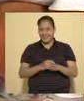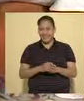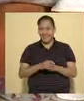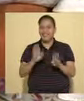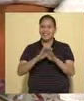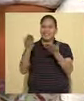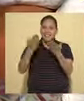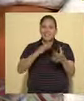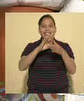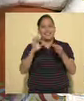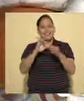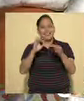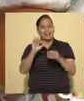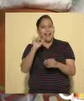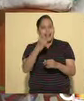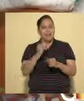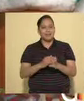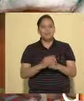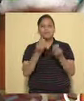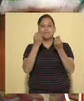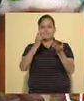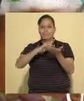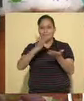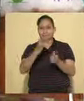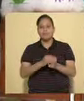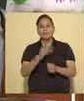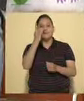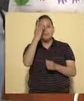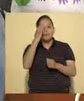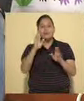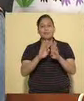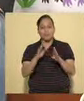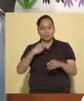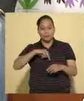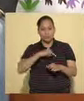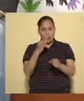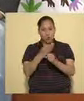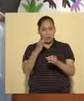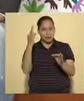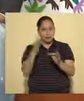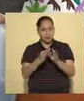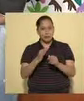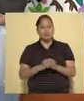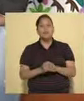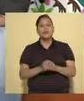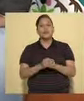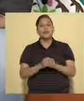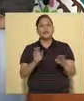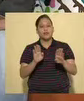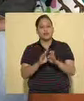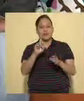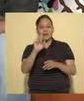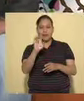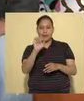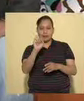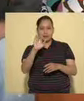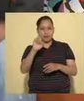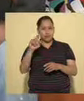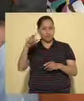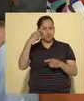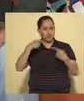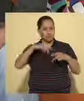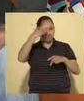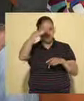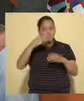venga a decir algo. Muchísimas gracias, Pau. Y nosotros ya estamos más que listos para que Desiree Navarro, nuestra experta en